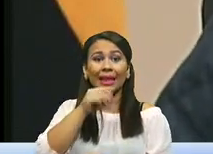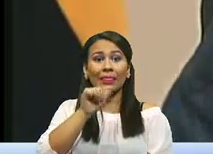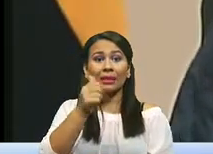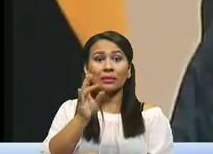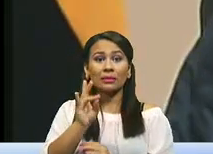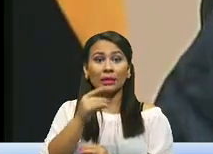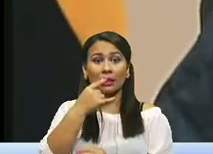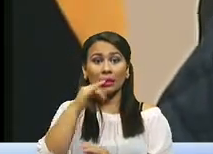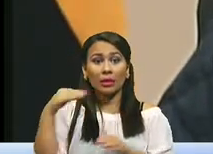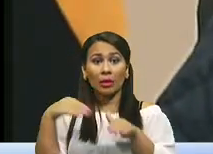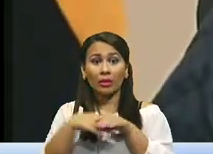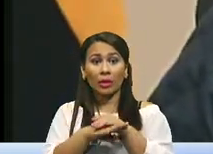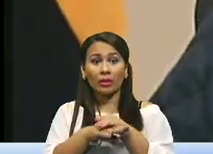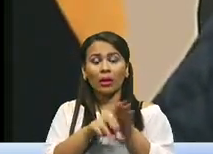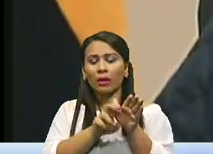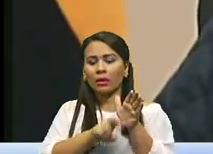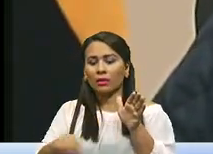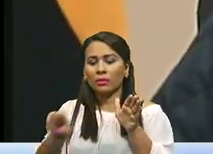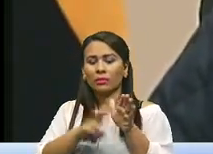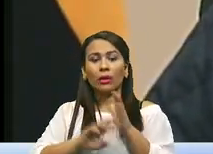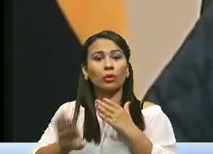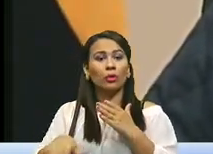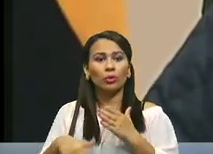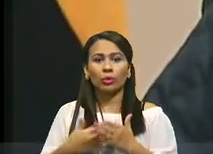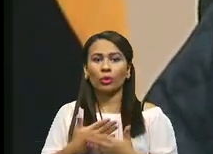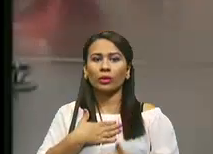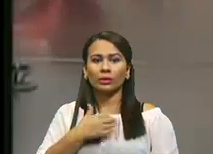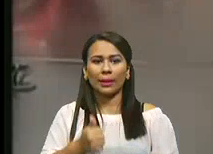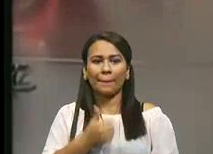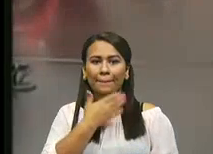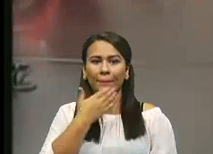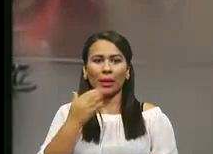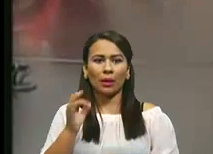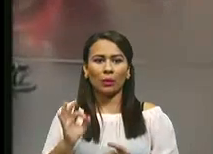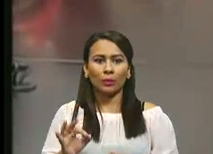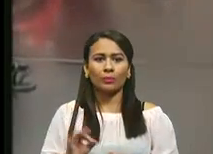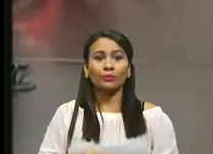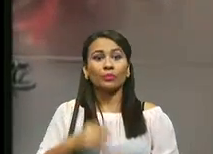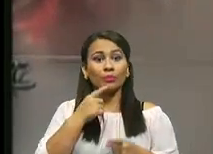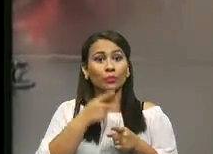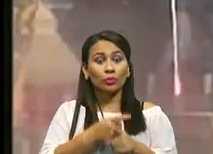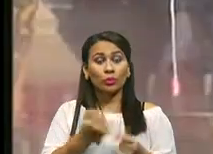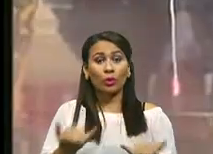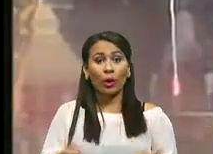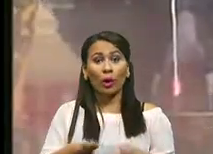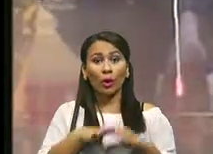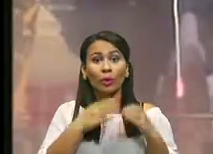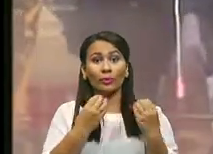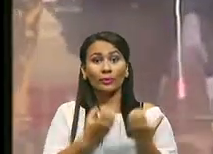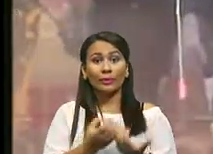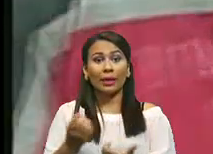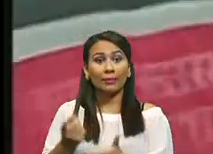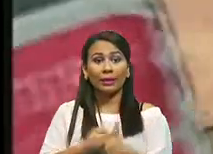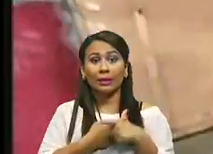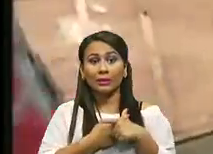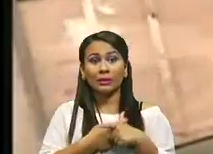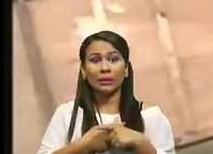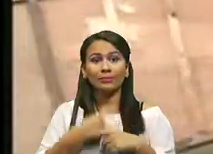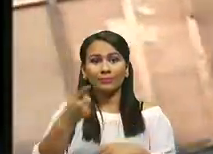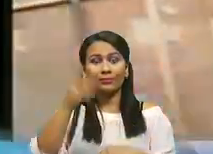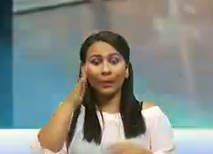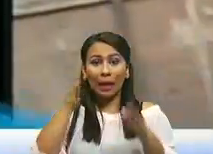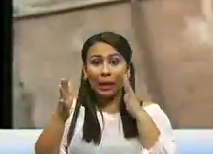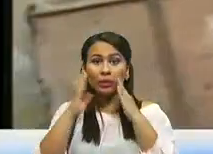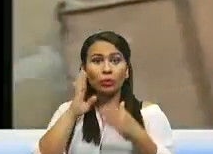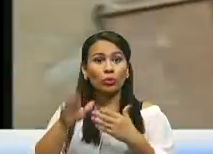esa furgoneta. Felizmente todos se encuentran en buen estado. Es por ello que se activó el Comité de Operaciones de Emergencia, COE